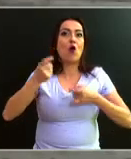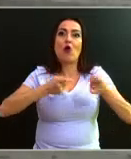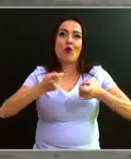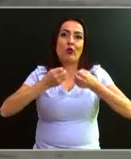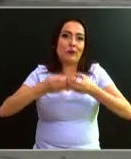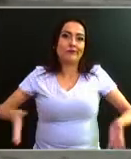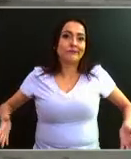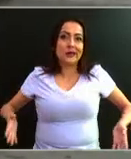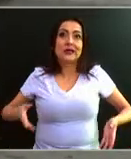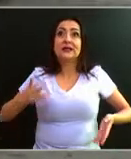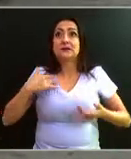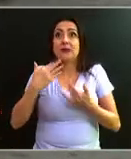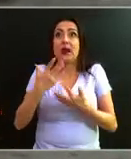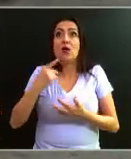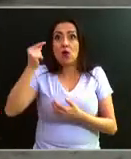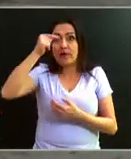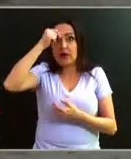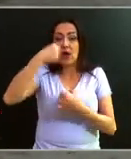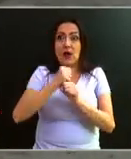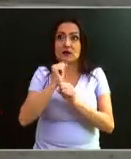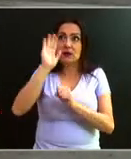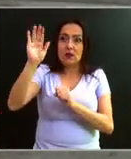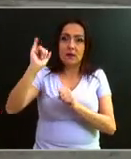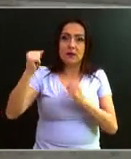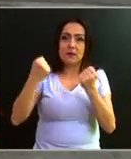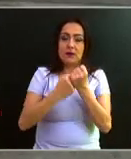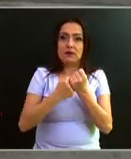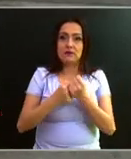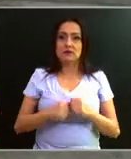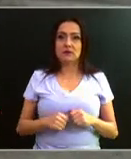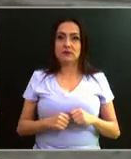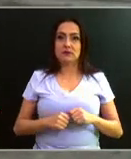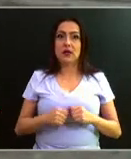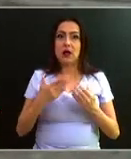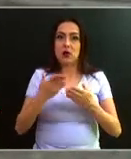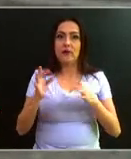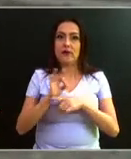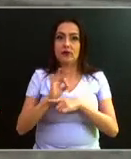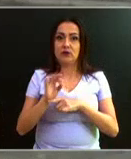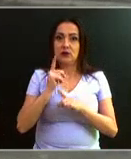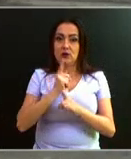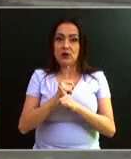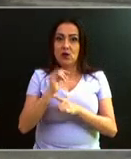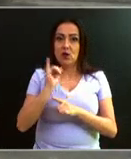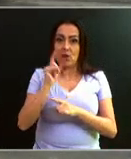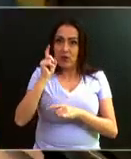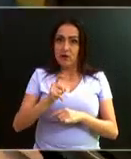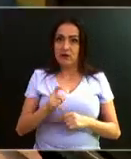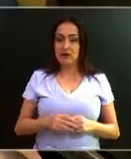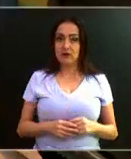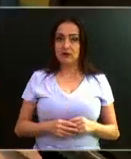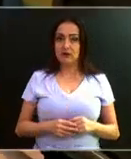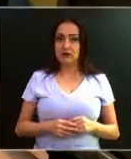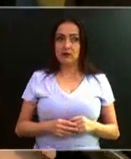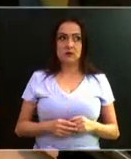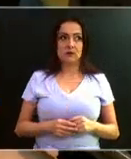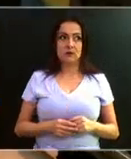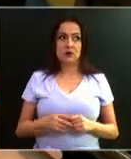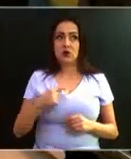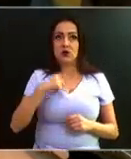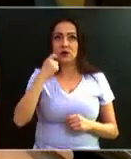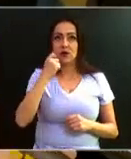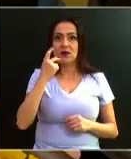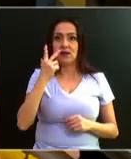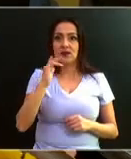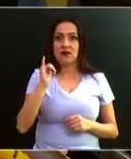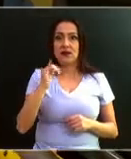estamos esperando a que el gobierno haga también de su parte para que las cosas funcionen correctamente como debería de ser. No soy una señora